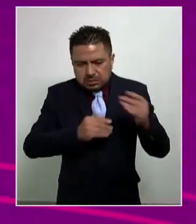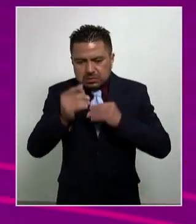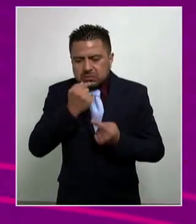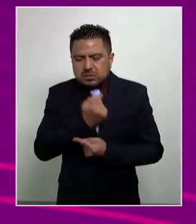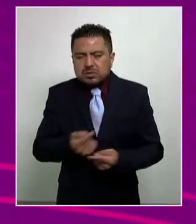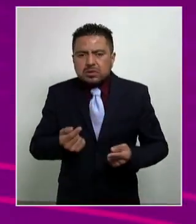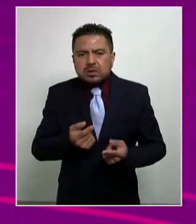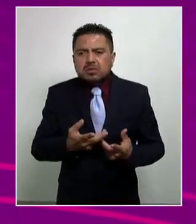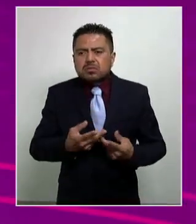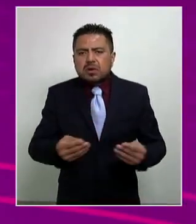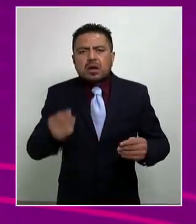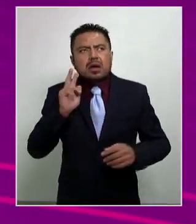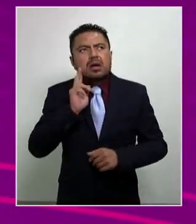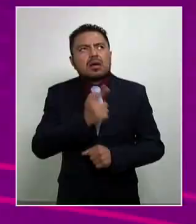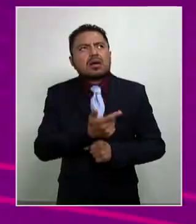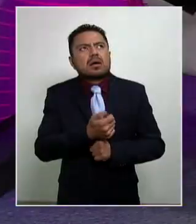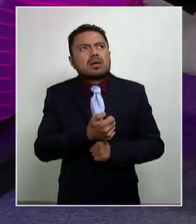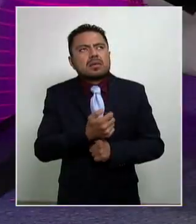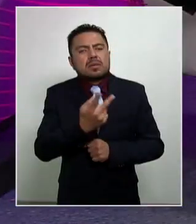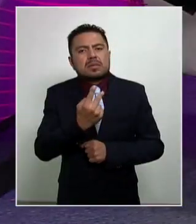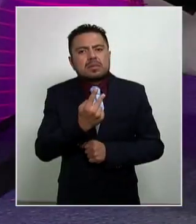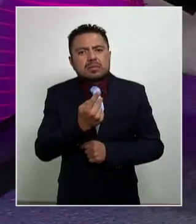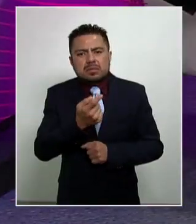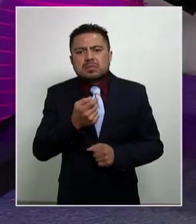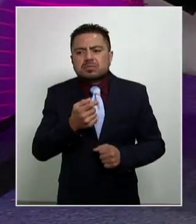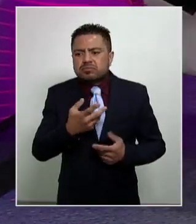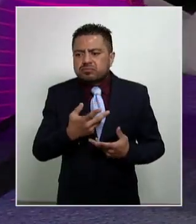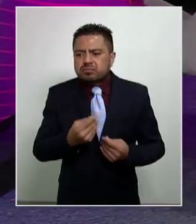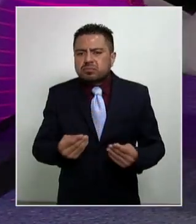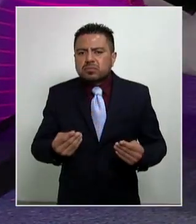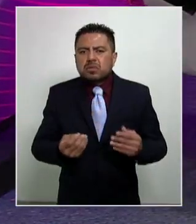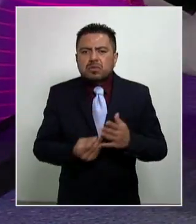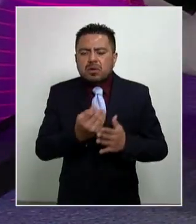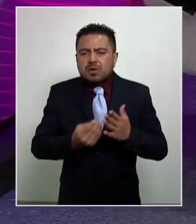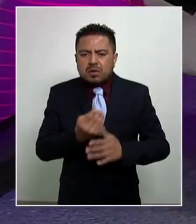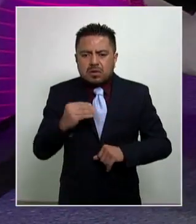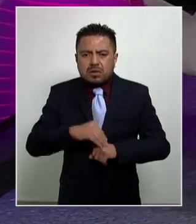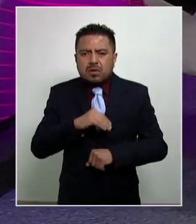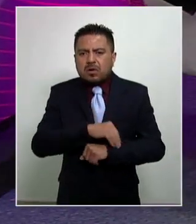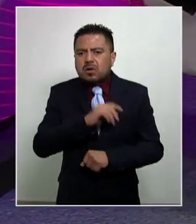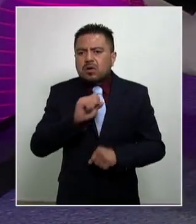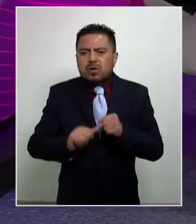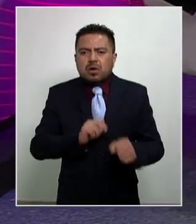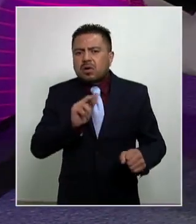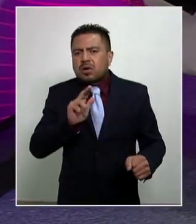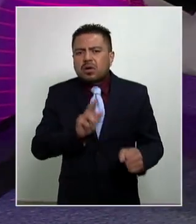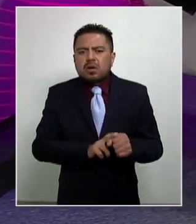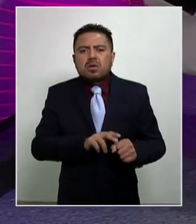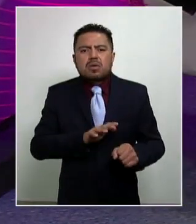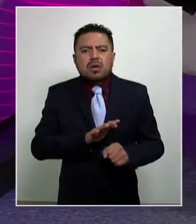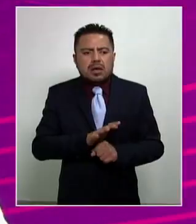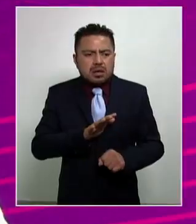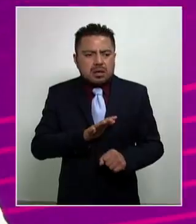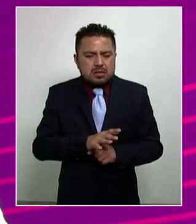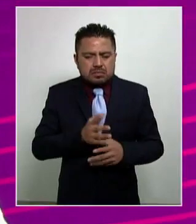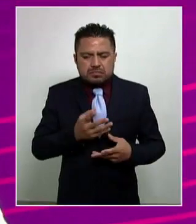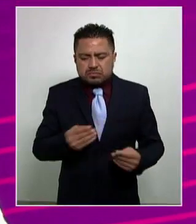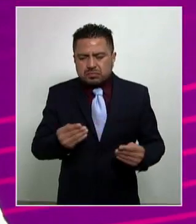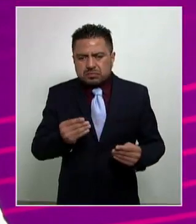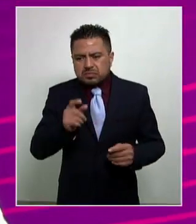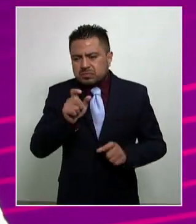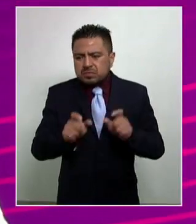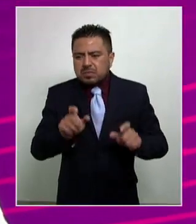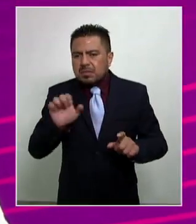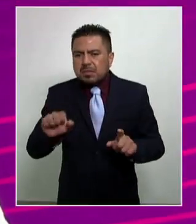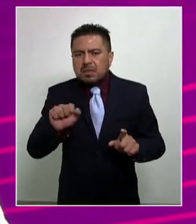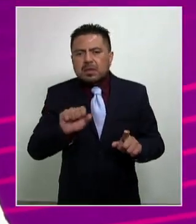que ven la televisión, ¿no? Entonces estamos creando condiciones que normalizan los prejuicios y los estereotipos. Y cuando